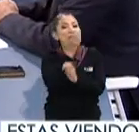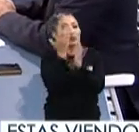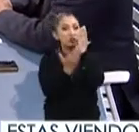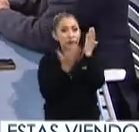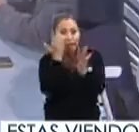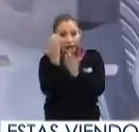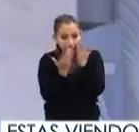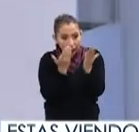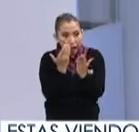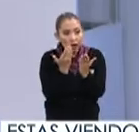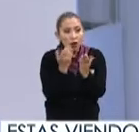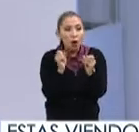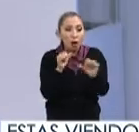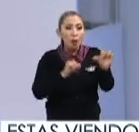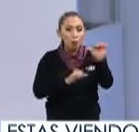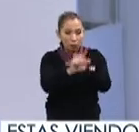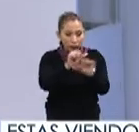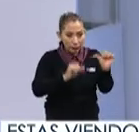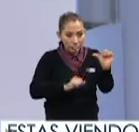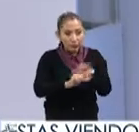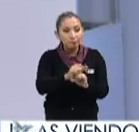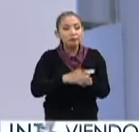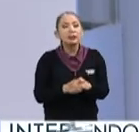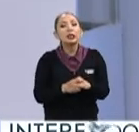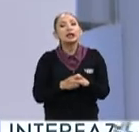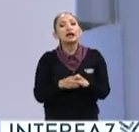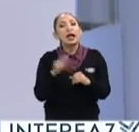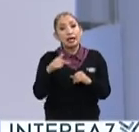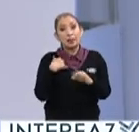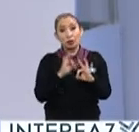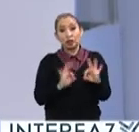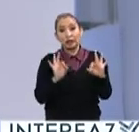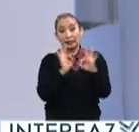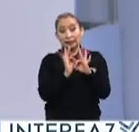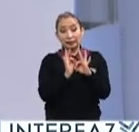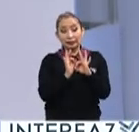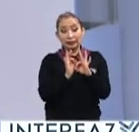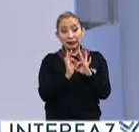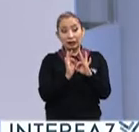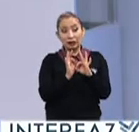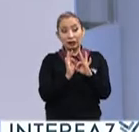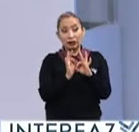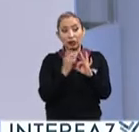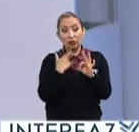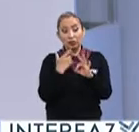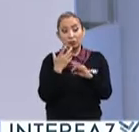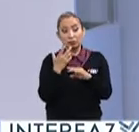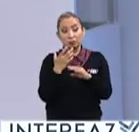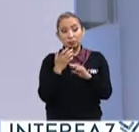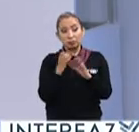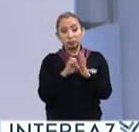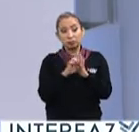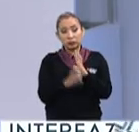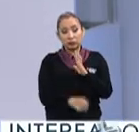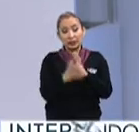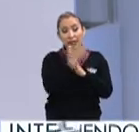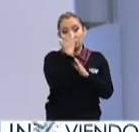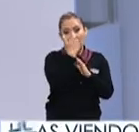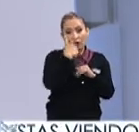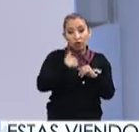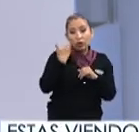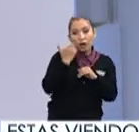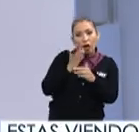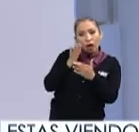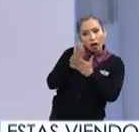estudiar o hacer esa movilidad. Ajá. ¿No? Y lo importante aquí fue darse cuenta que si, por ejemplo, en la escuela donde